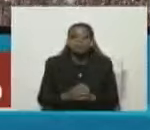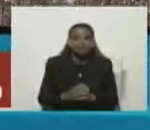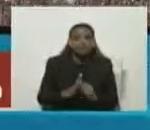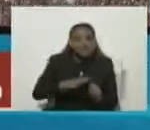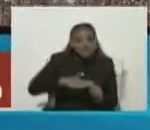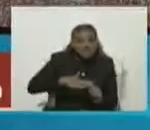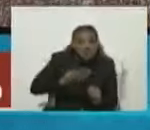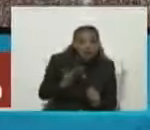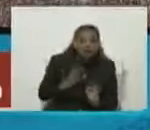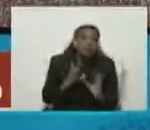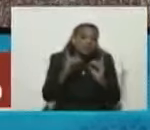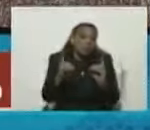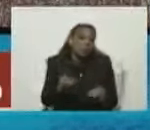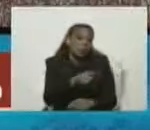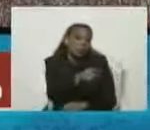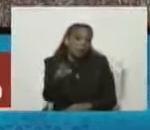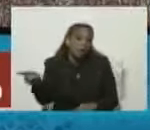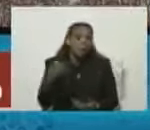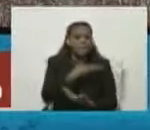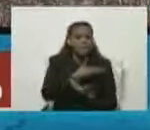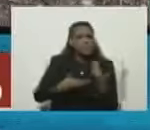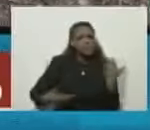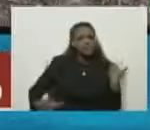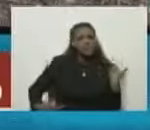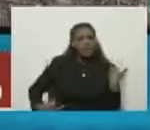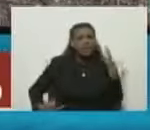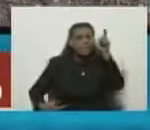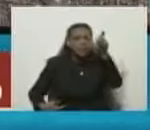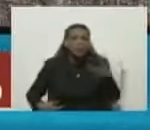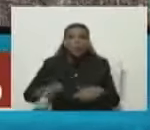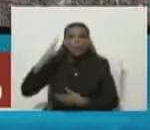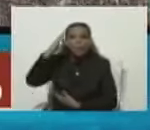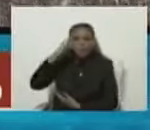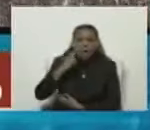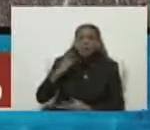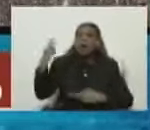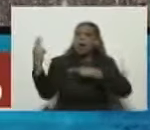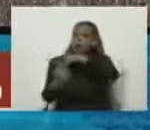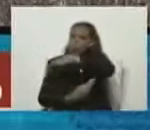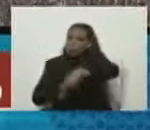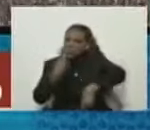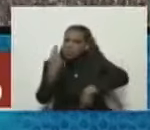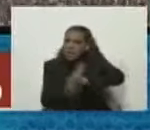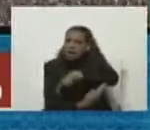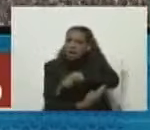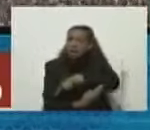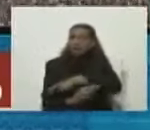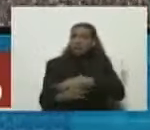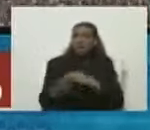¿Quieren ustedes un presidente bolivariano revolucionario de izquierda?